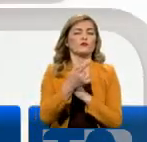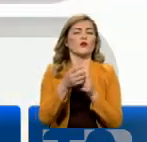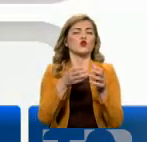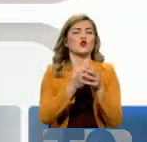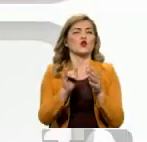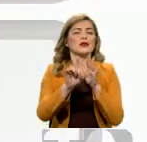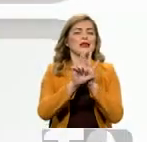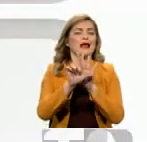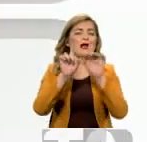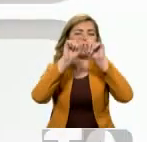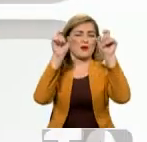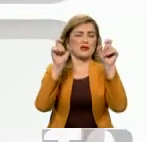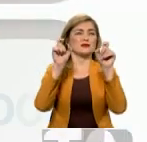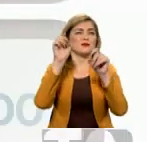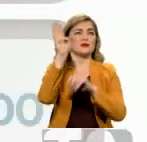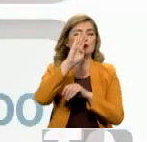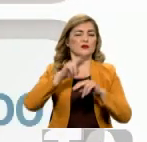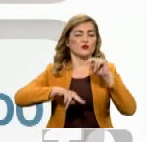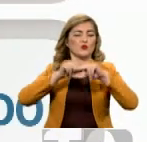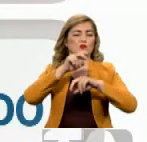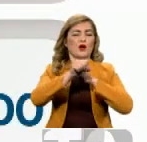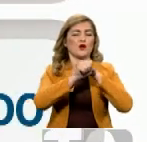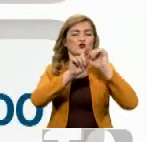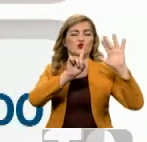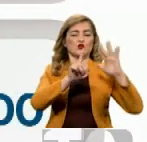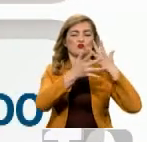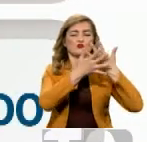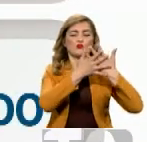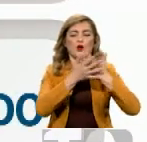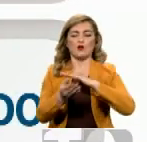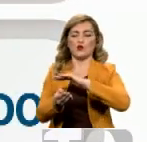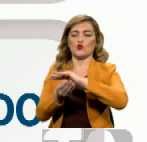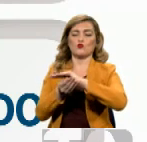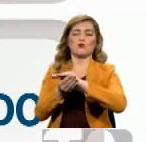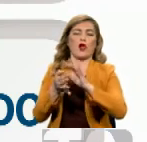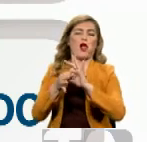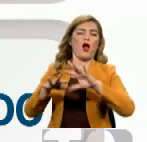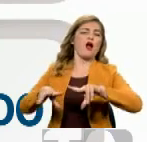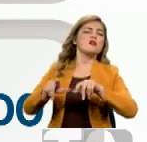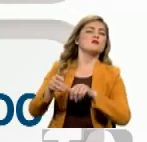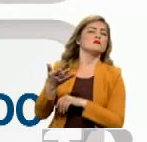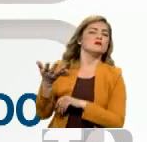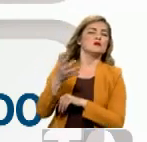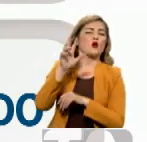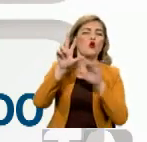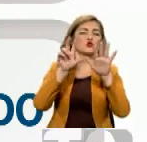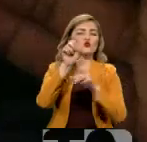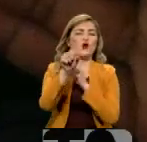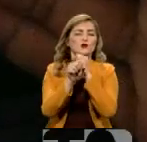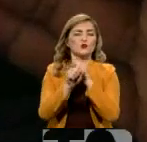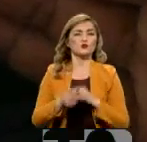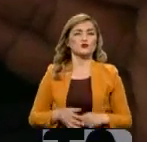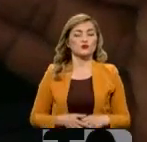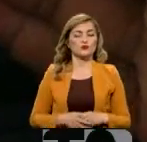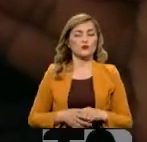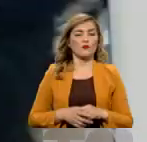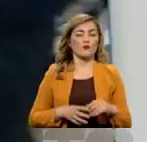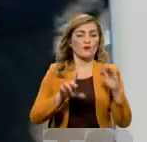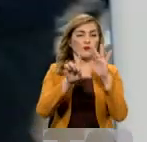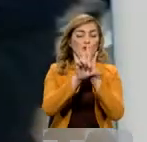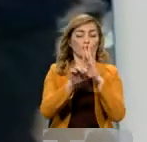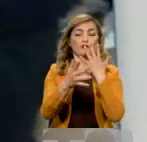asociación ilícita seis años de cárcel y con el caso sobornos por cohecho agravado a ocho años el código orgánico